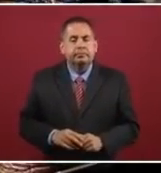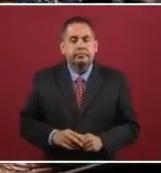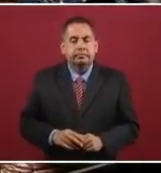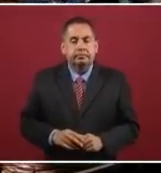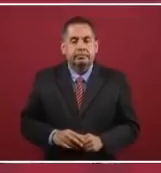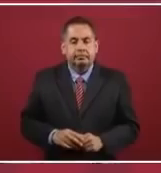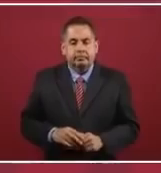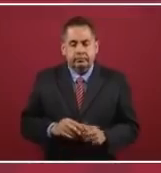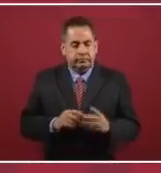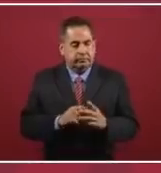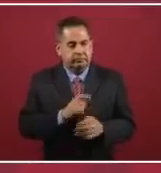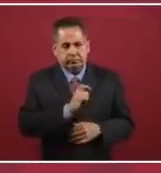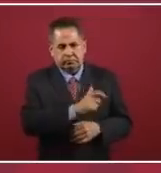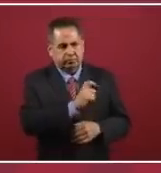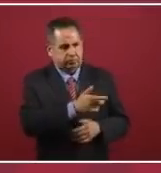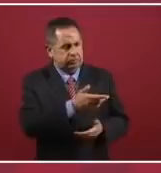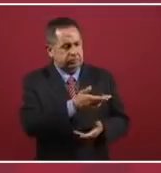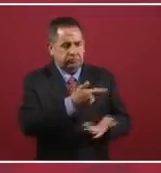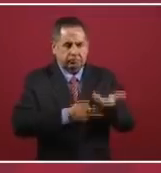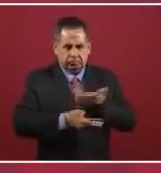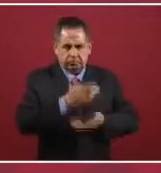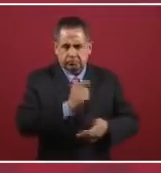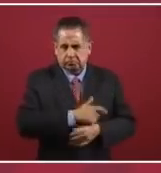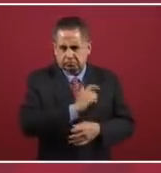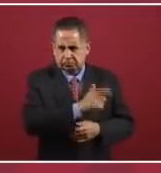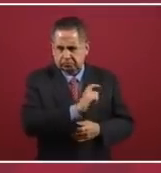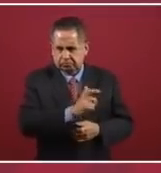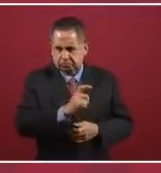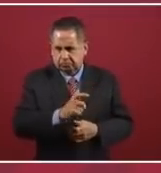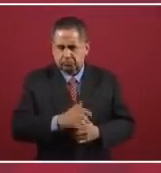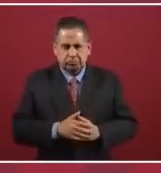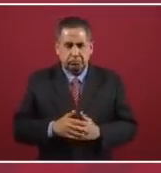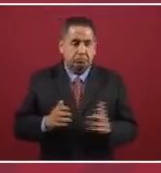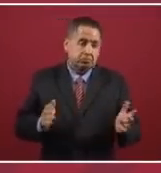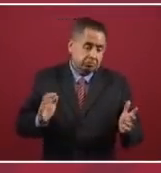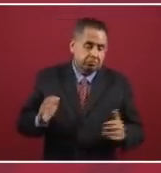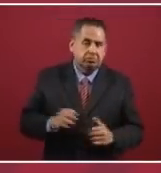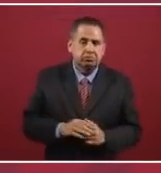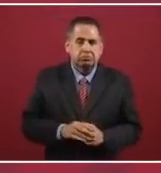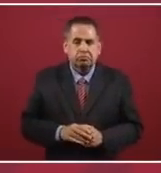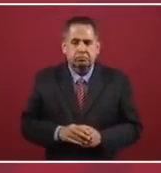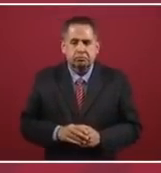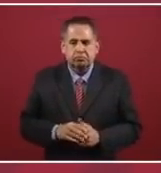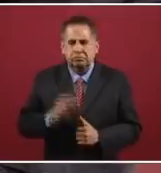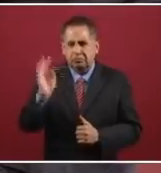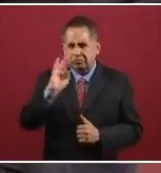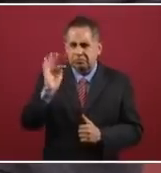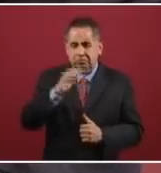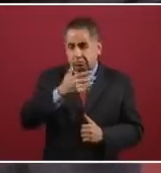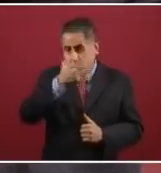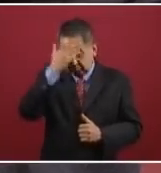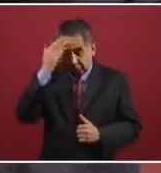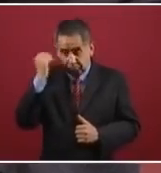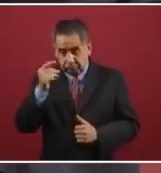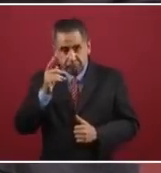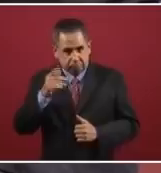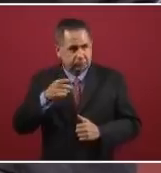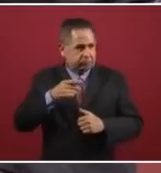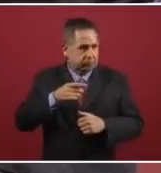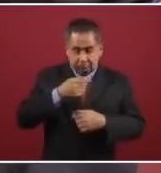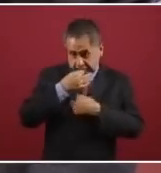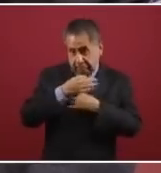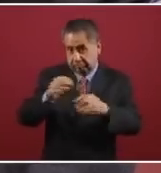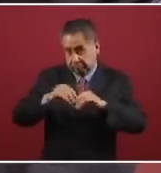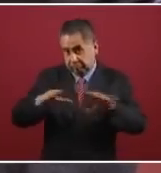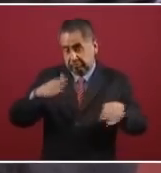y se paga un servicio. A lo mejor eso no se sabía y es bueno